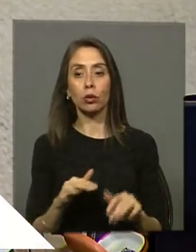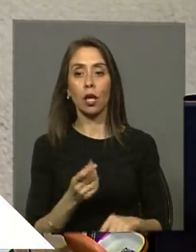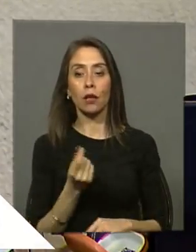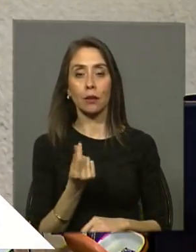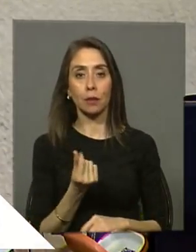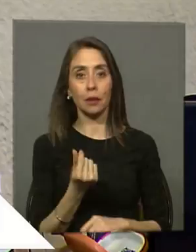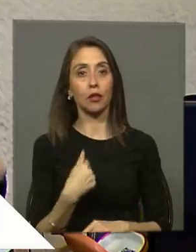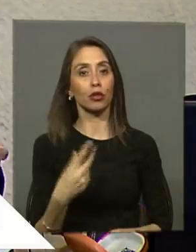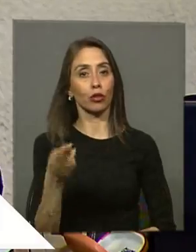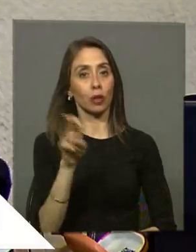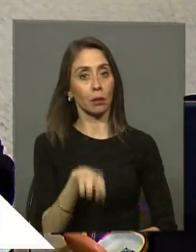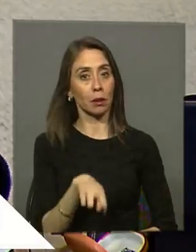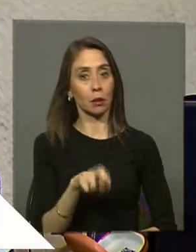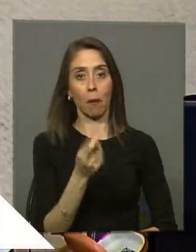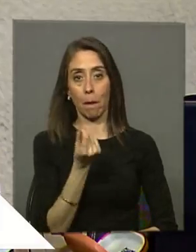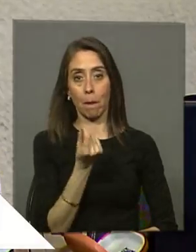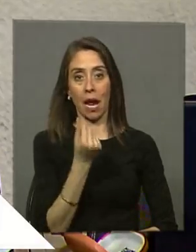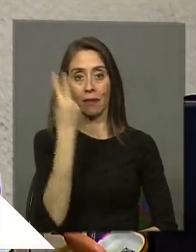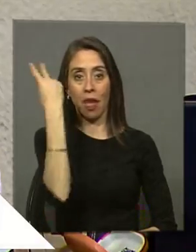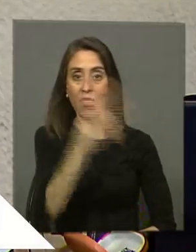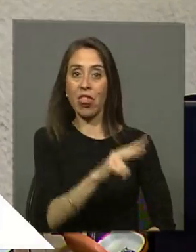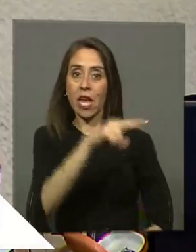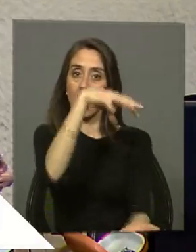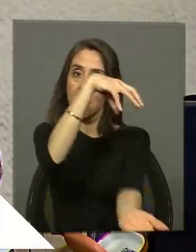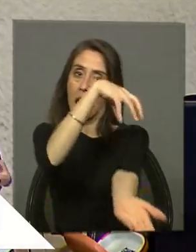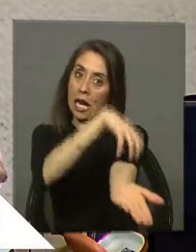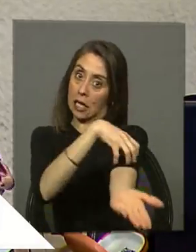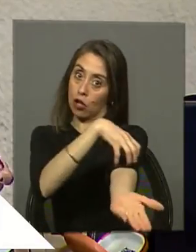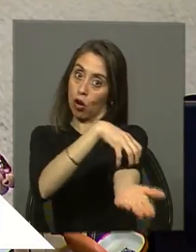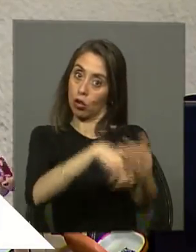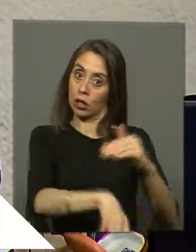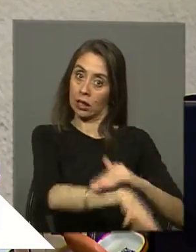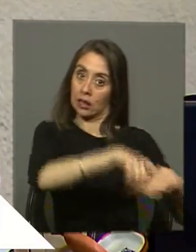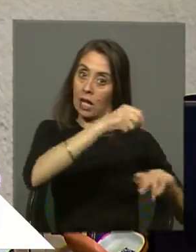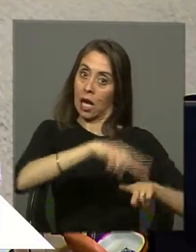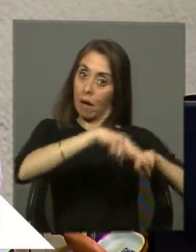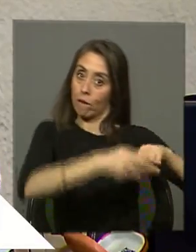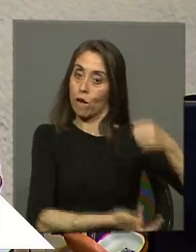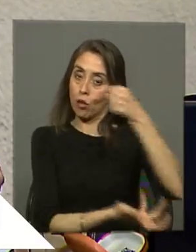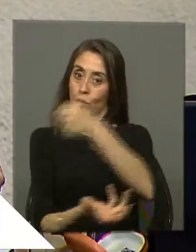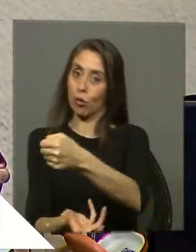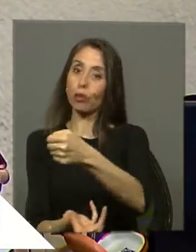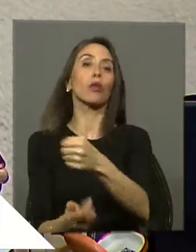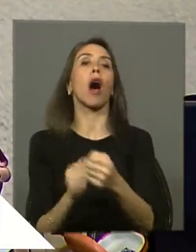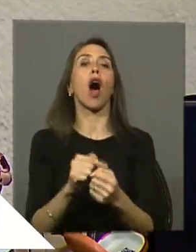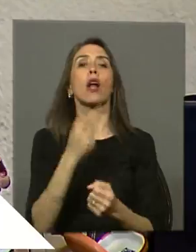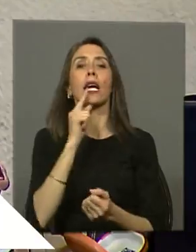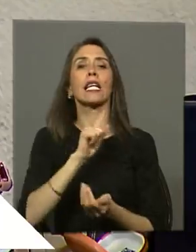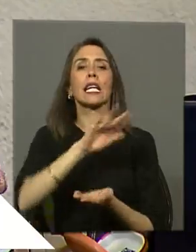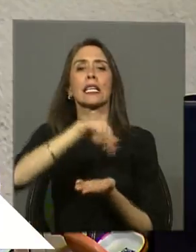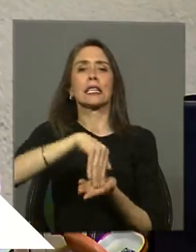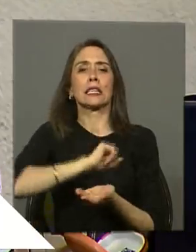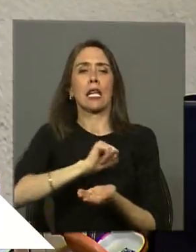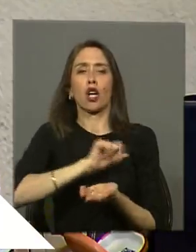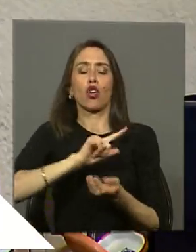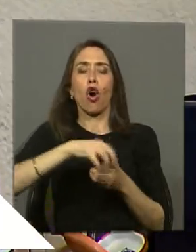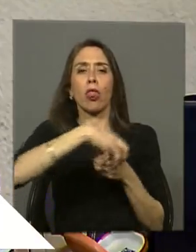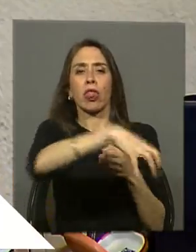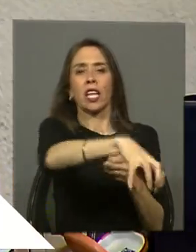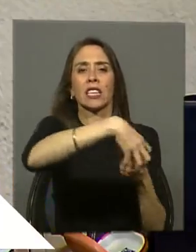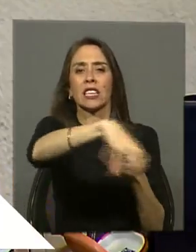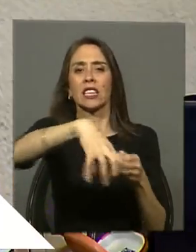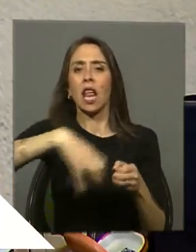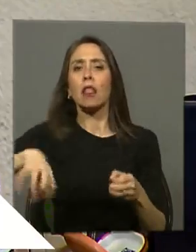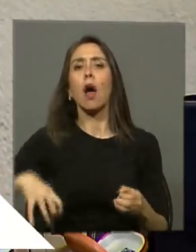recursos y yo vuelvo a repetir son recursos de la región y mi pregunta es bueno en este espíritu de descentralización que todos tenemos acá ¿por